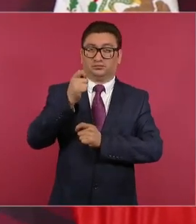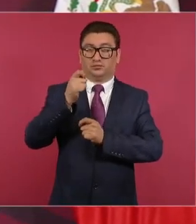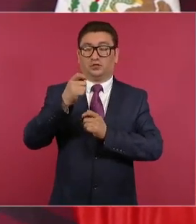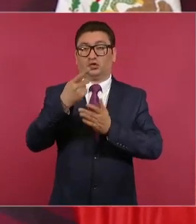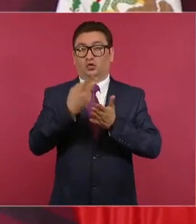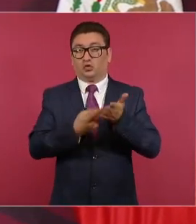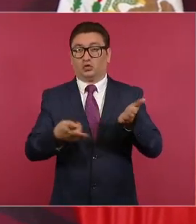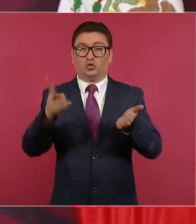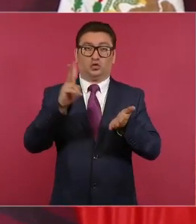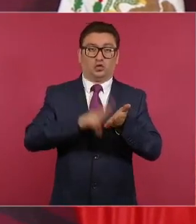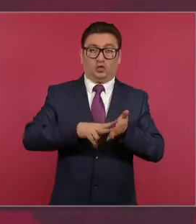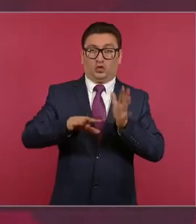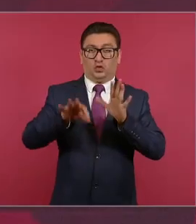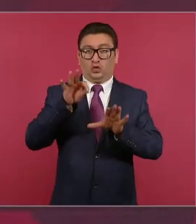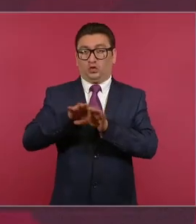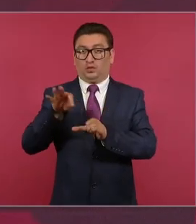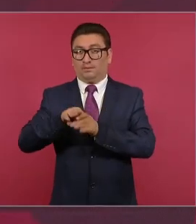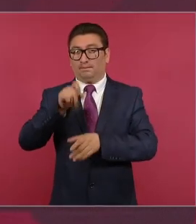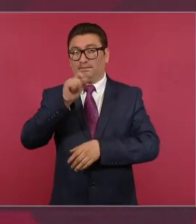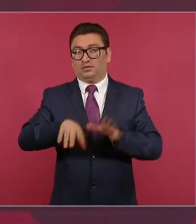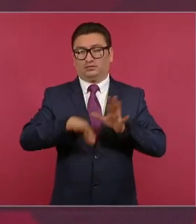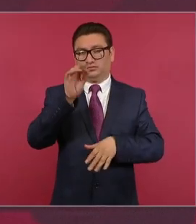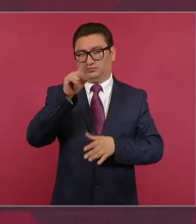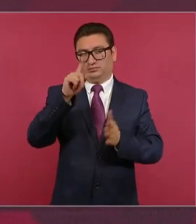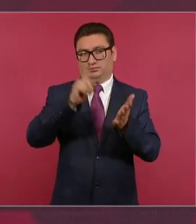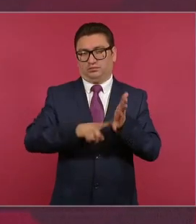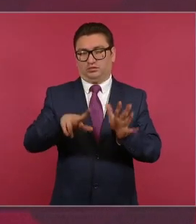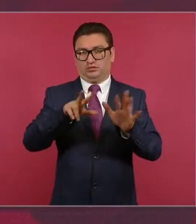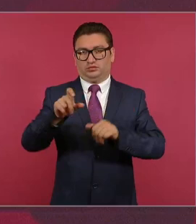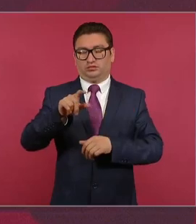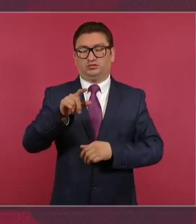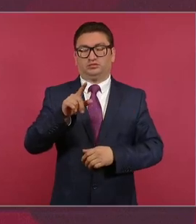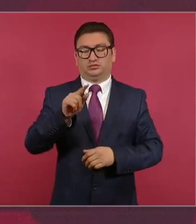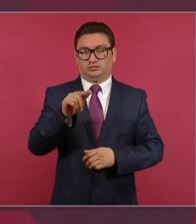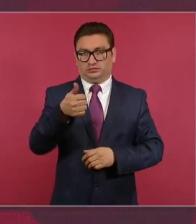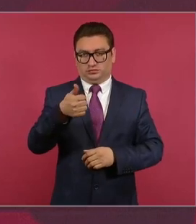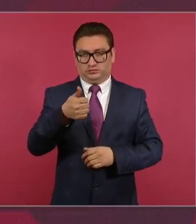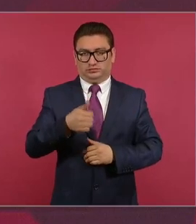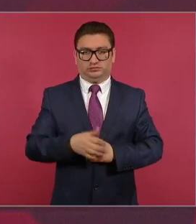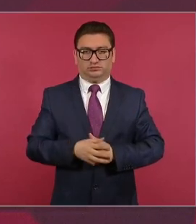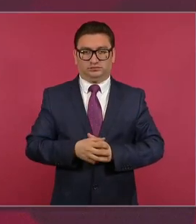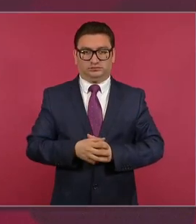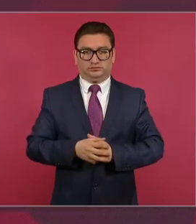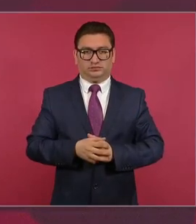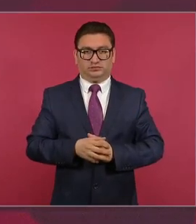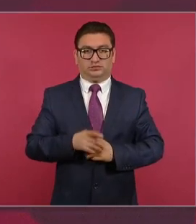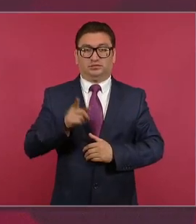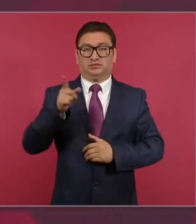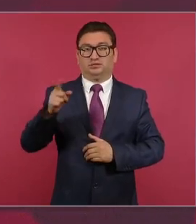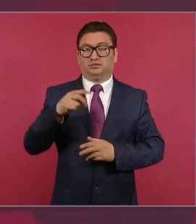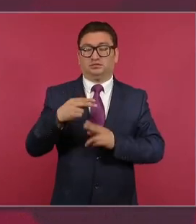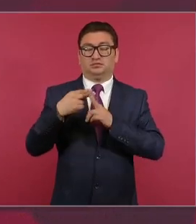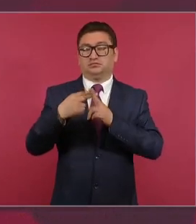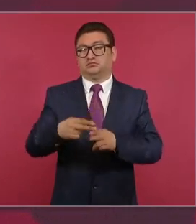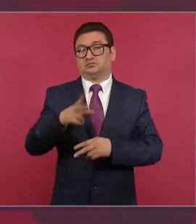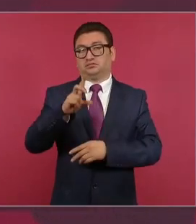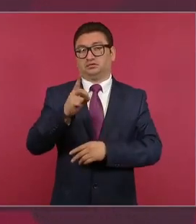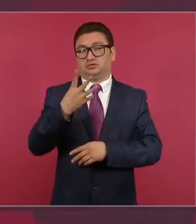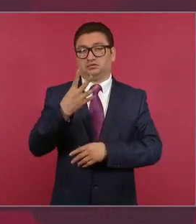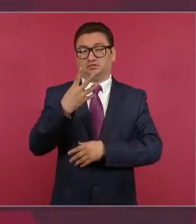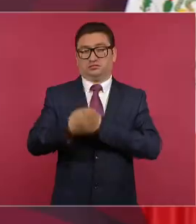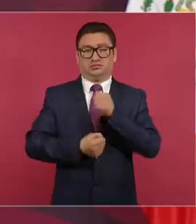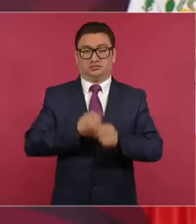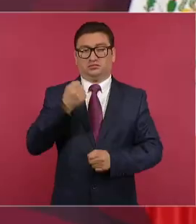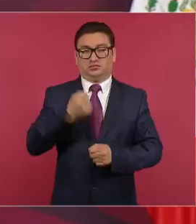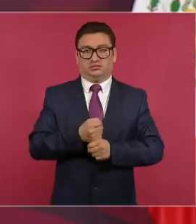1876, y se quedó 34 años, el que no